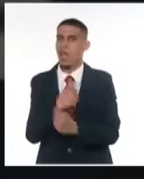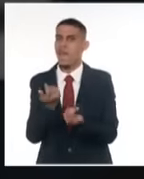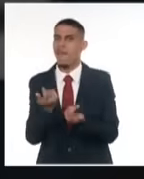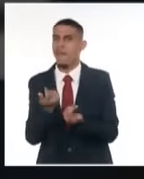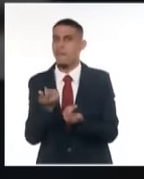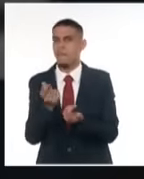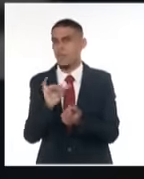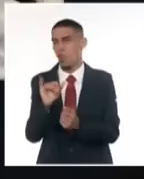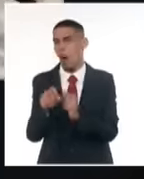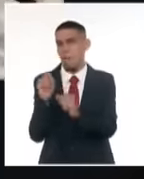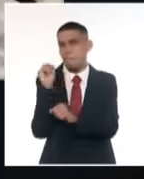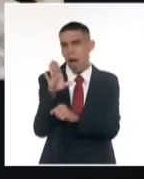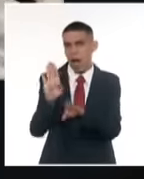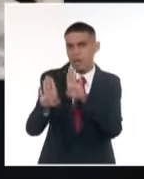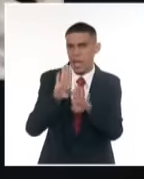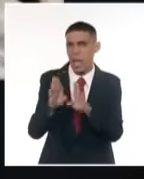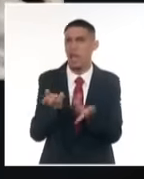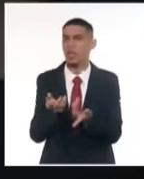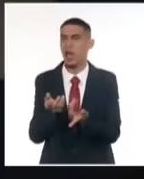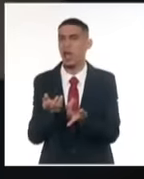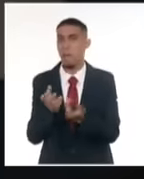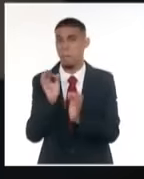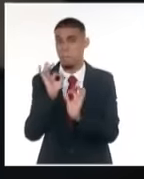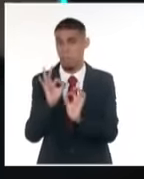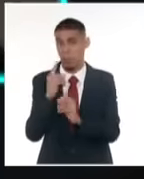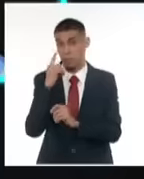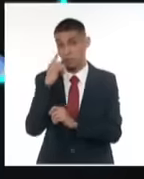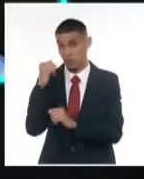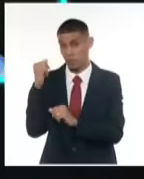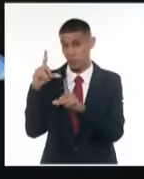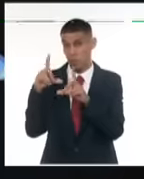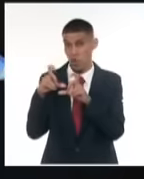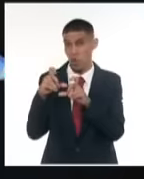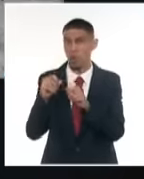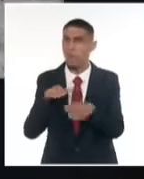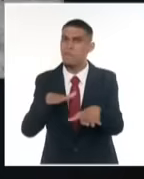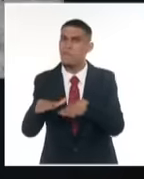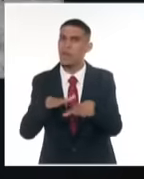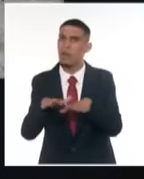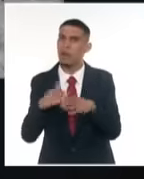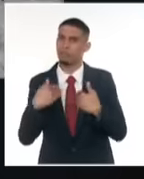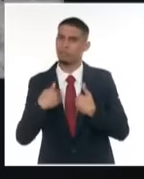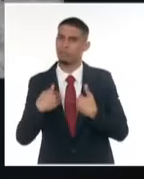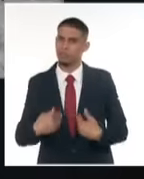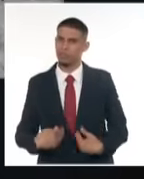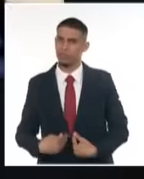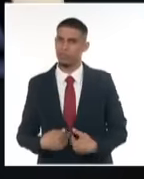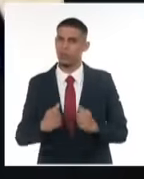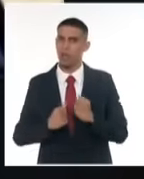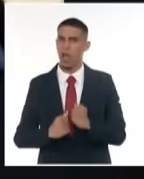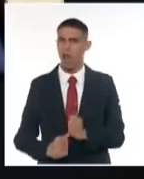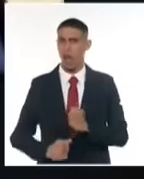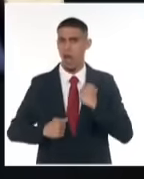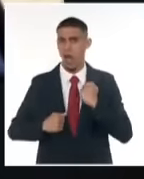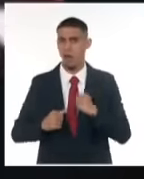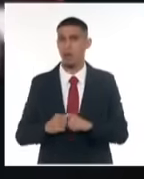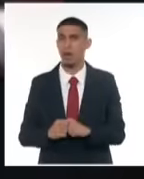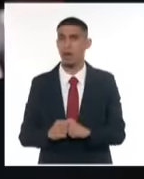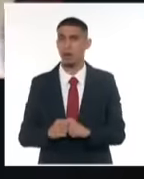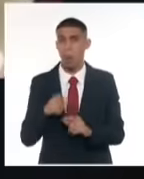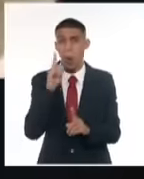verlo, en Estados Unidos con armas, preparación física, recursos para ejecutar estos planes en